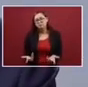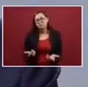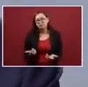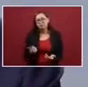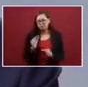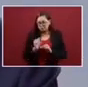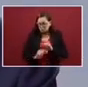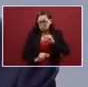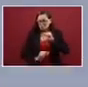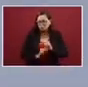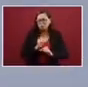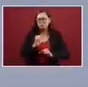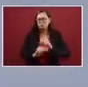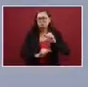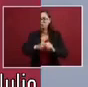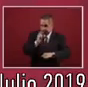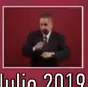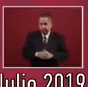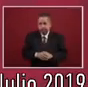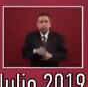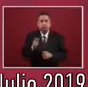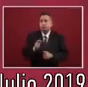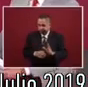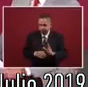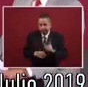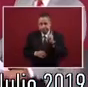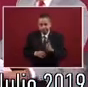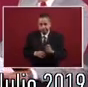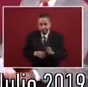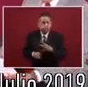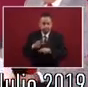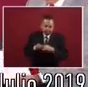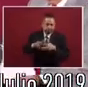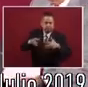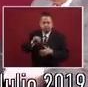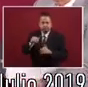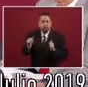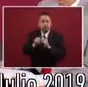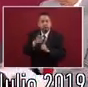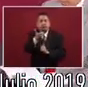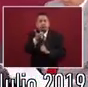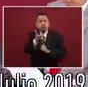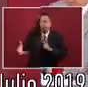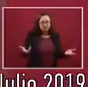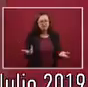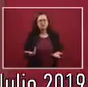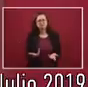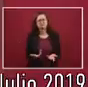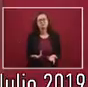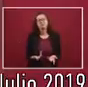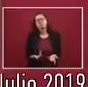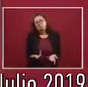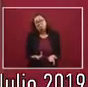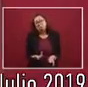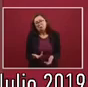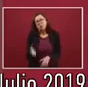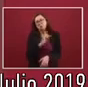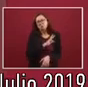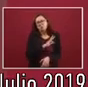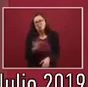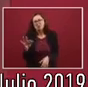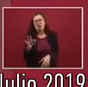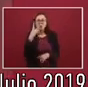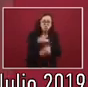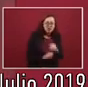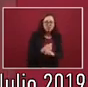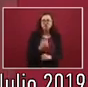la economía está creciendo. No solo es crecer por crecer, sino es también cómo se distribuye el ingreso. Pues podríamos crecer al